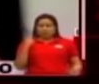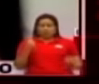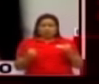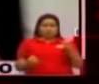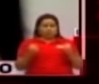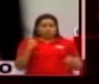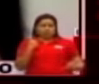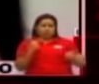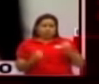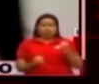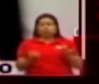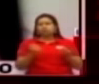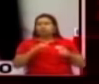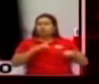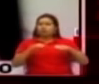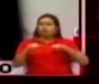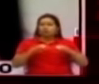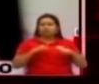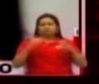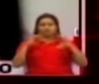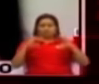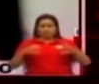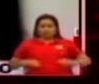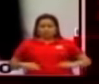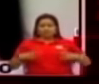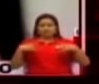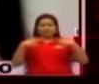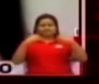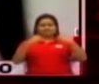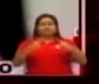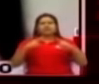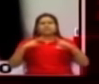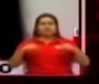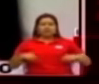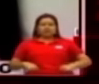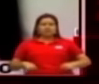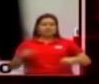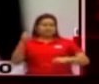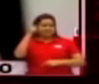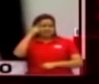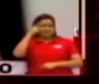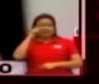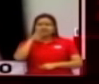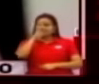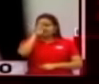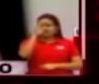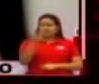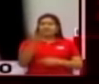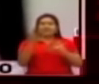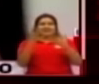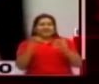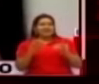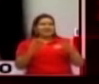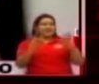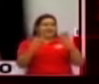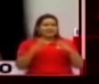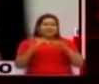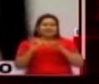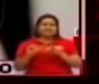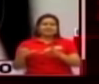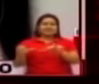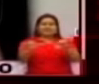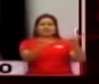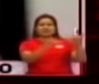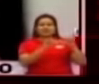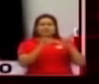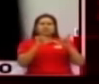vamos a hacer algo de ejercicio, quiero verme mejor, quiero estar más saludable. Entonces, en ese deseo de mucha gente, que creo que todavía estamos